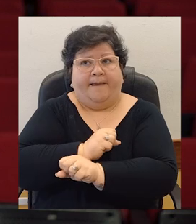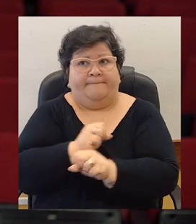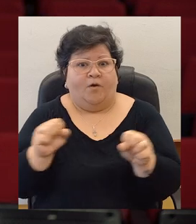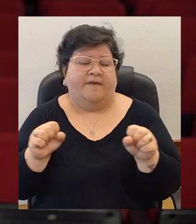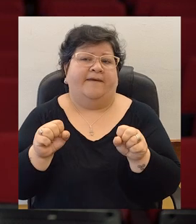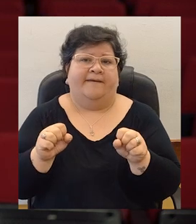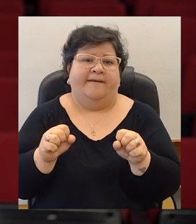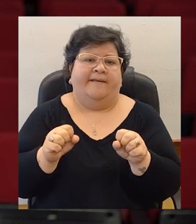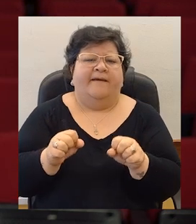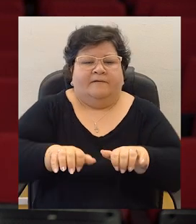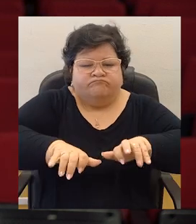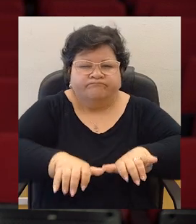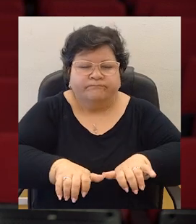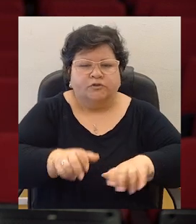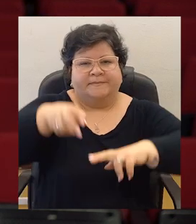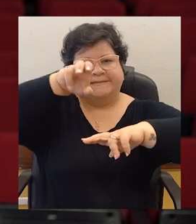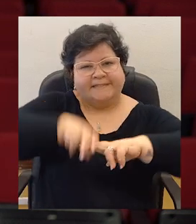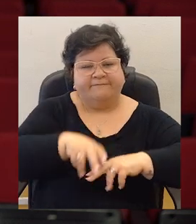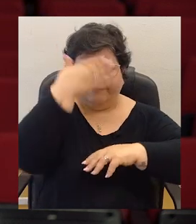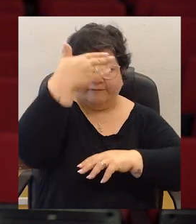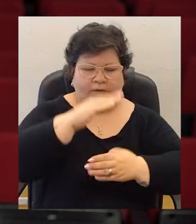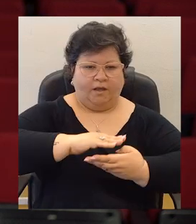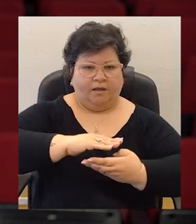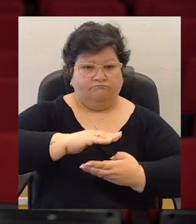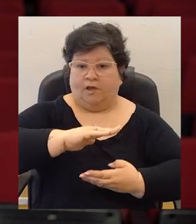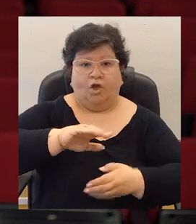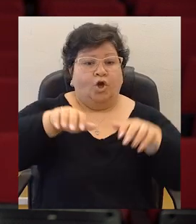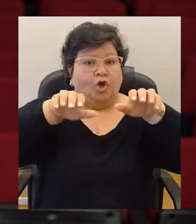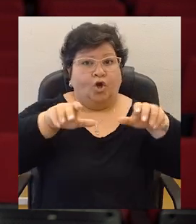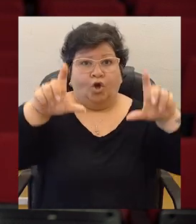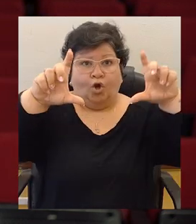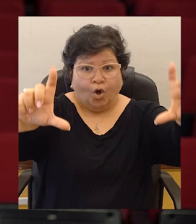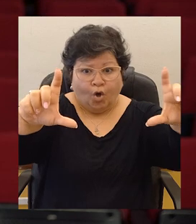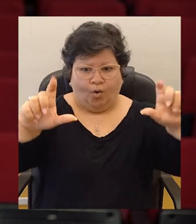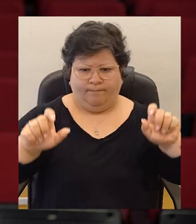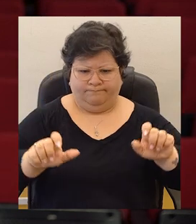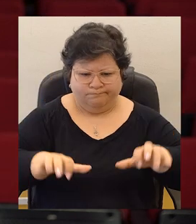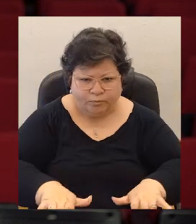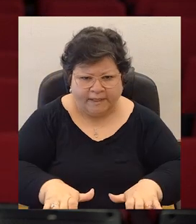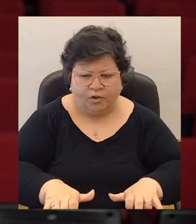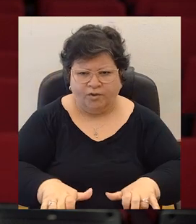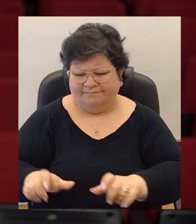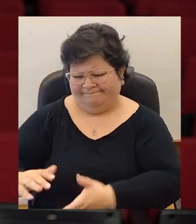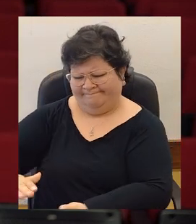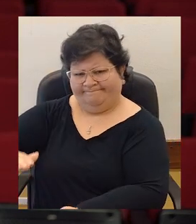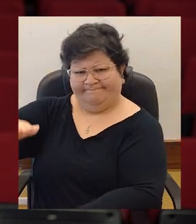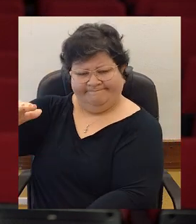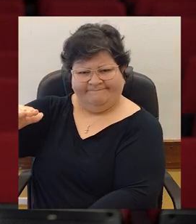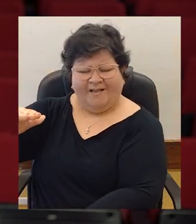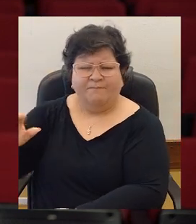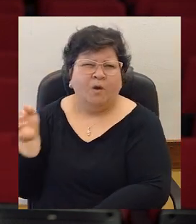requerían sentarte frente a una computadora escritorio tocar unos botones y como un módem y hicieron un ruido espantoso